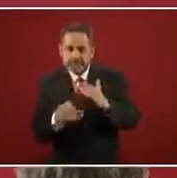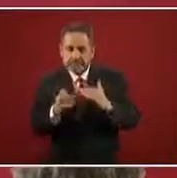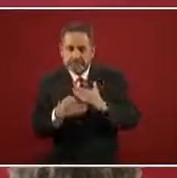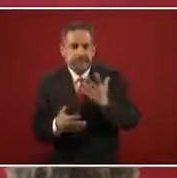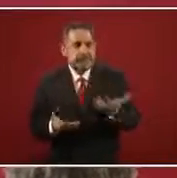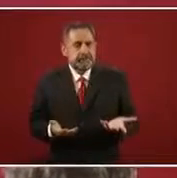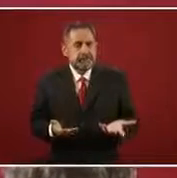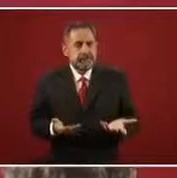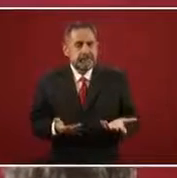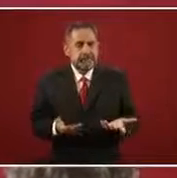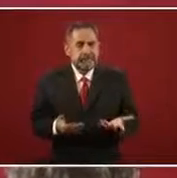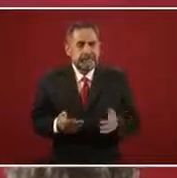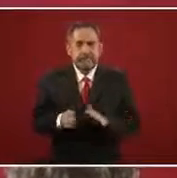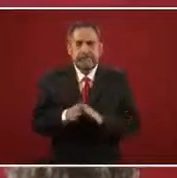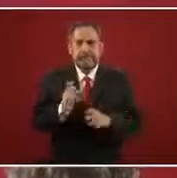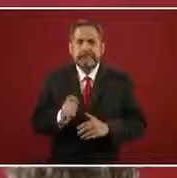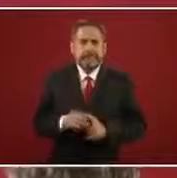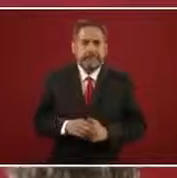Ya